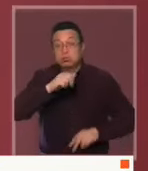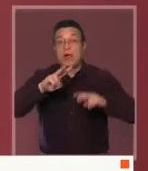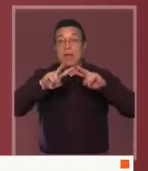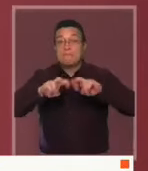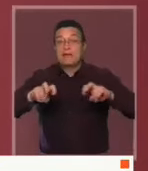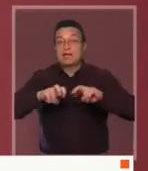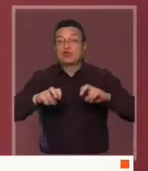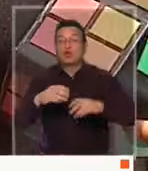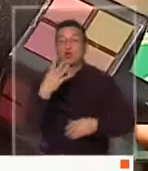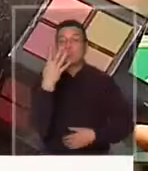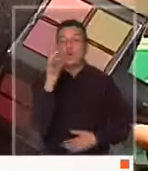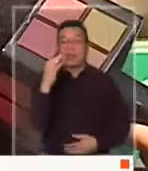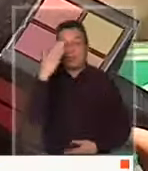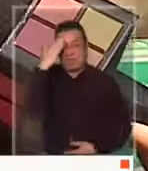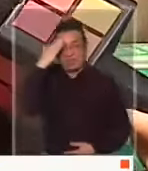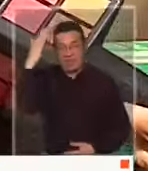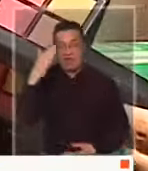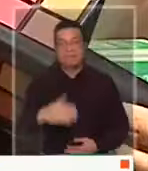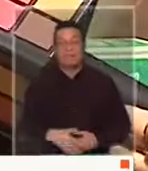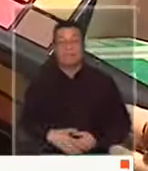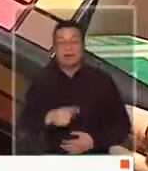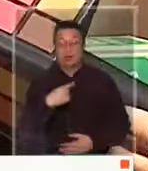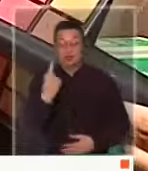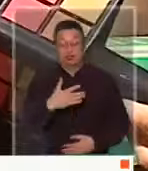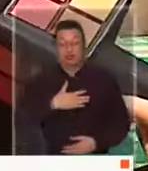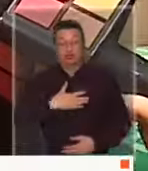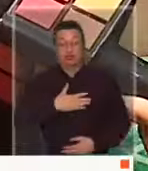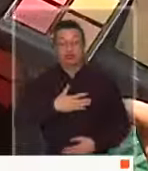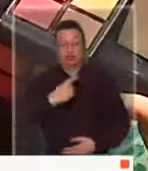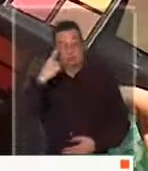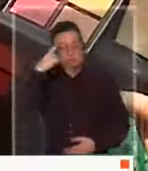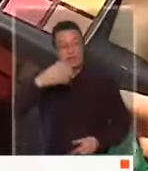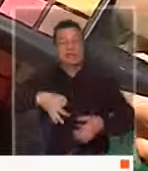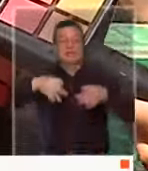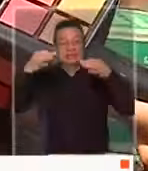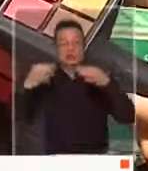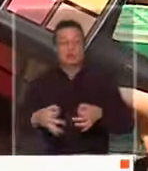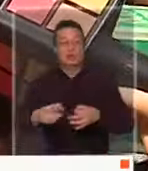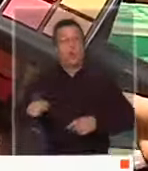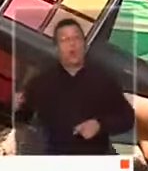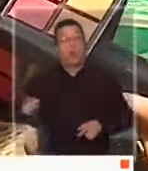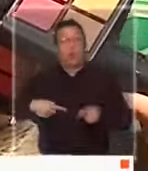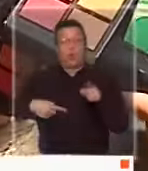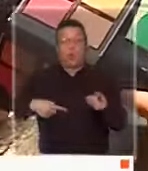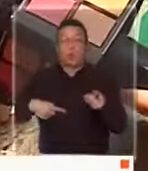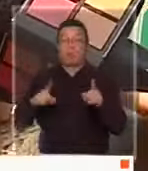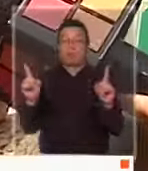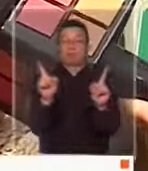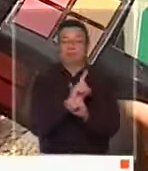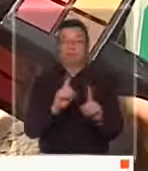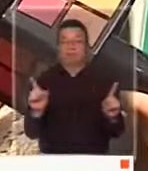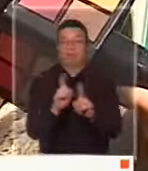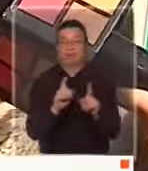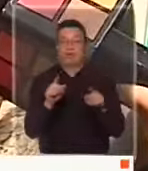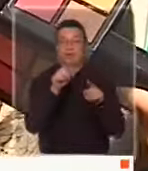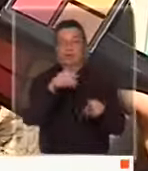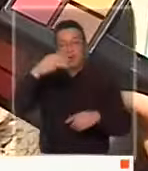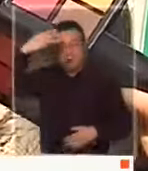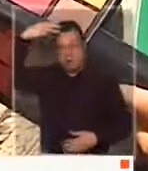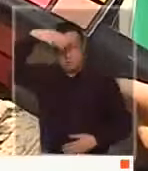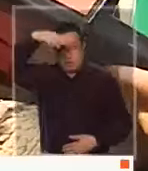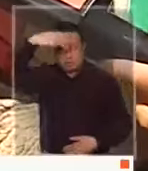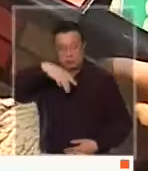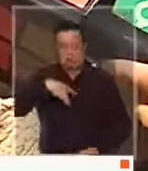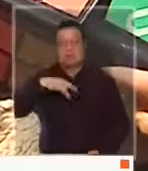investigación por 40 días. Nosotros estamos convencidos de la inocencia de Manuel